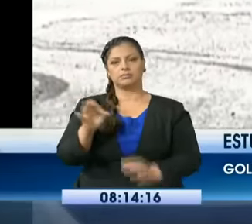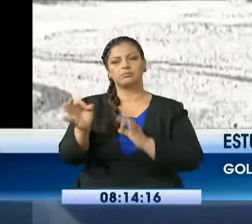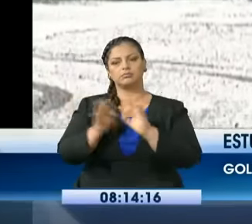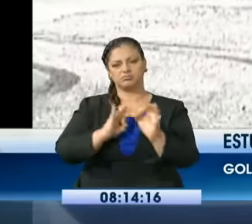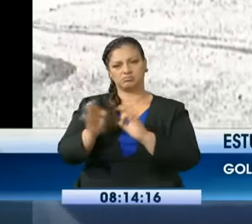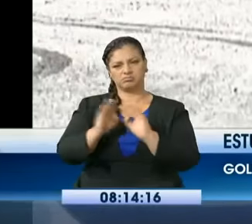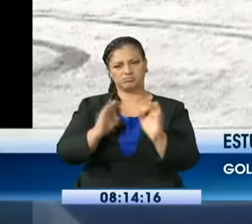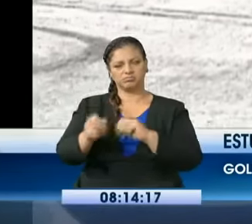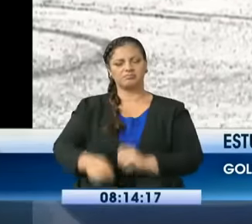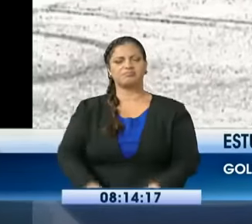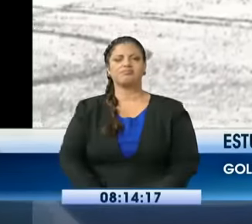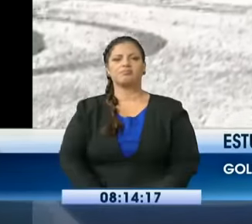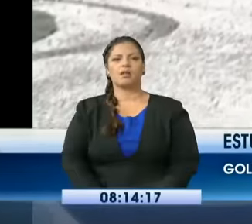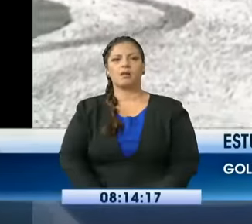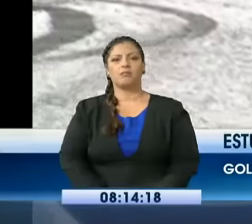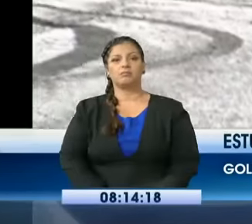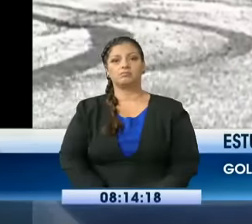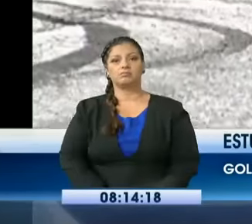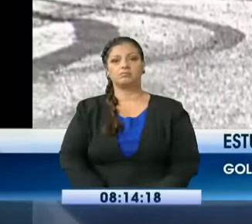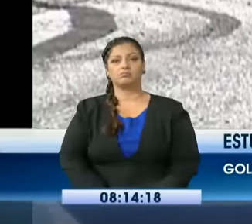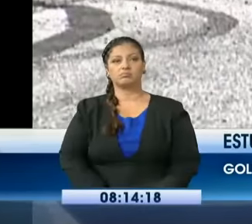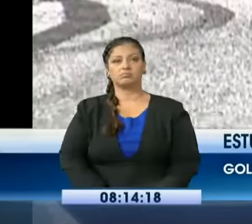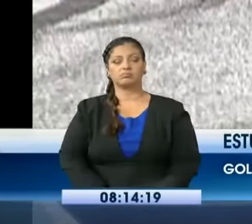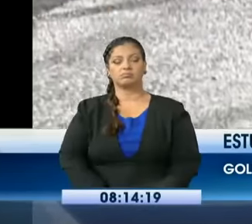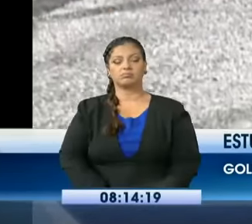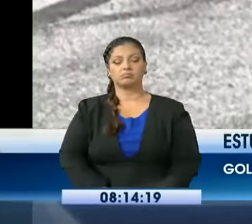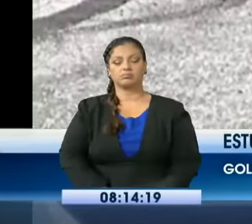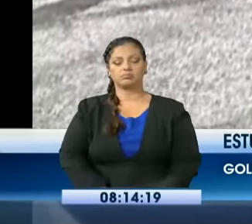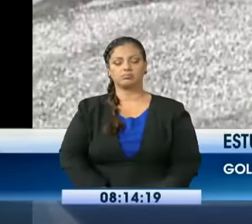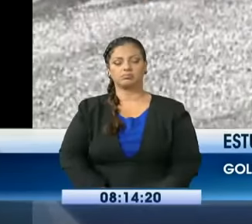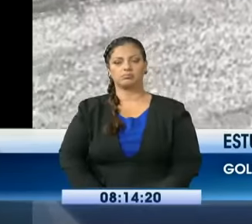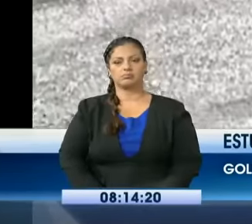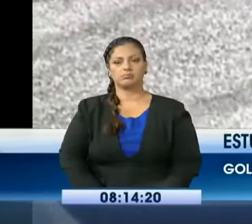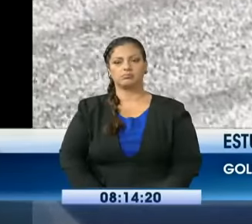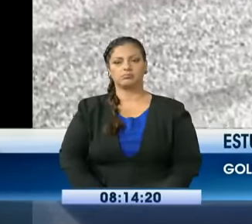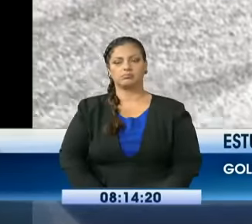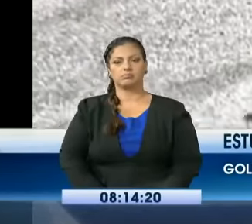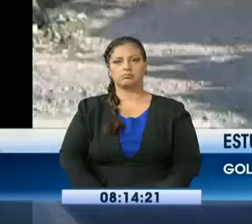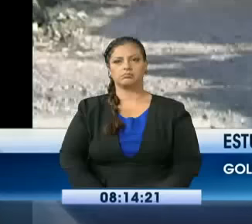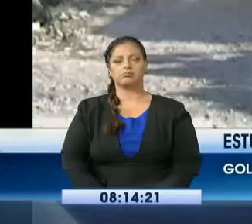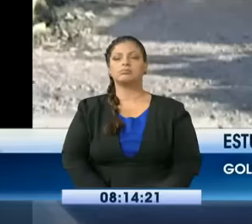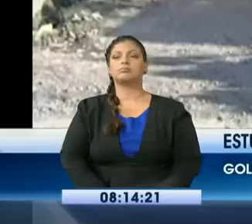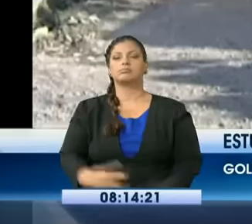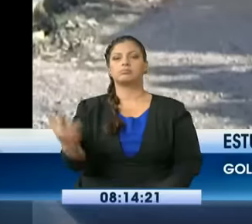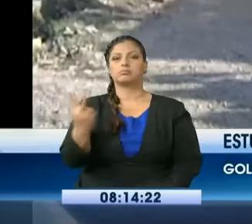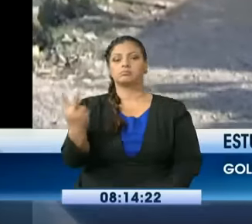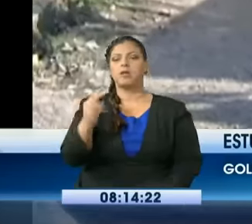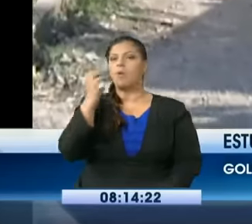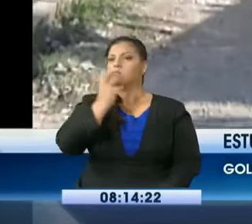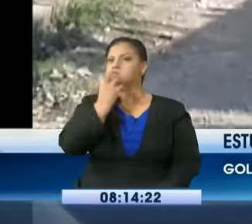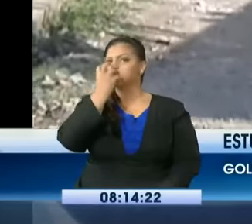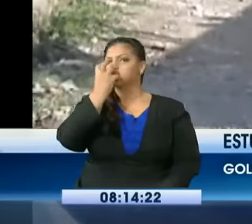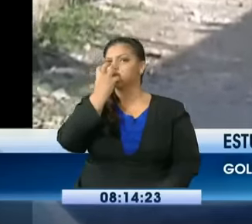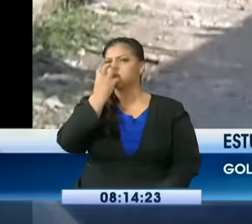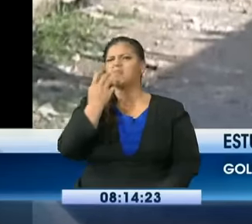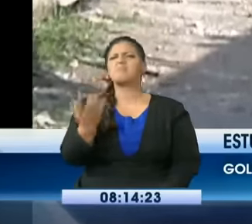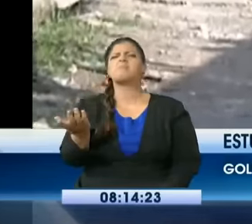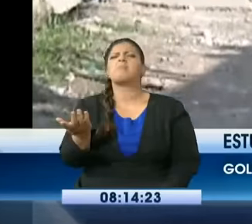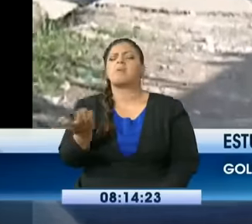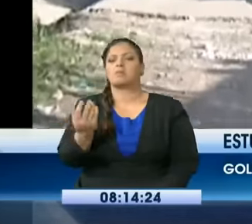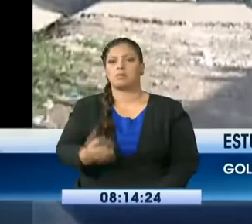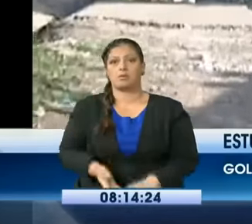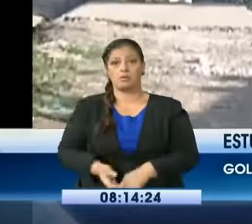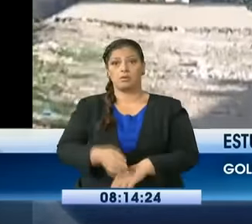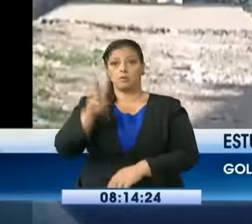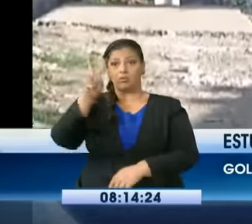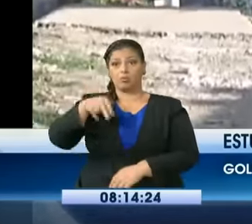venganza a la detención de uno de los antisociales, luego que se metieron a robar a su casa hace 2 meses. Ella se metió a la casa, la chica